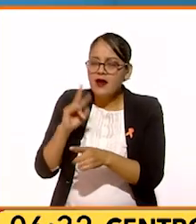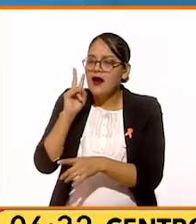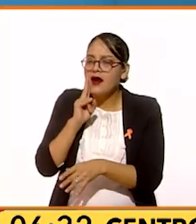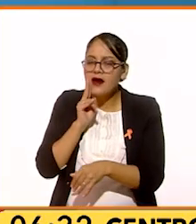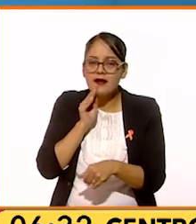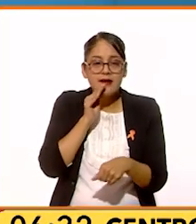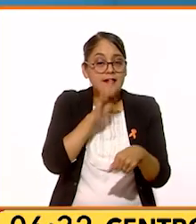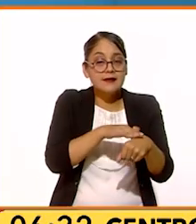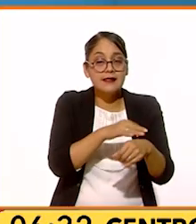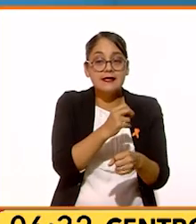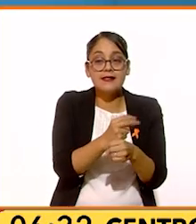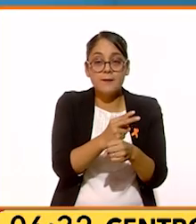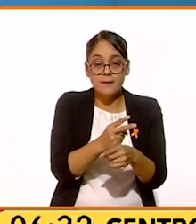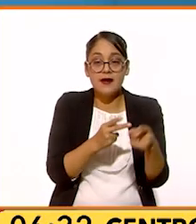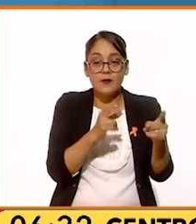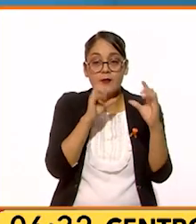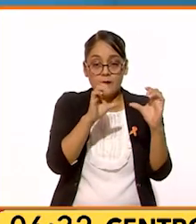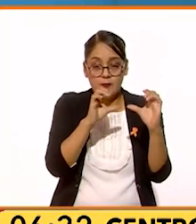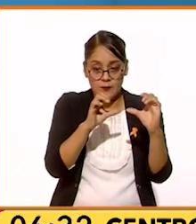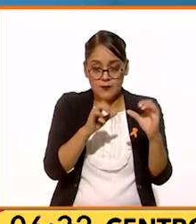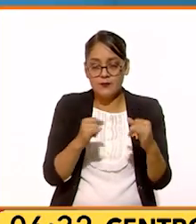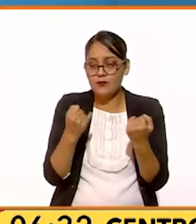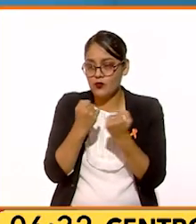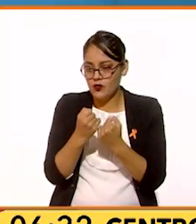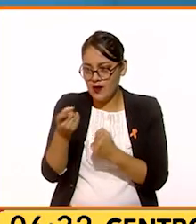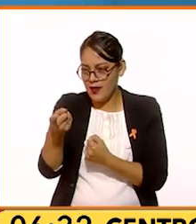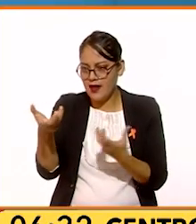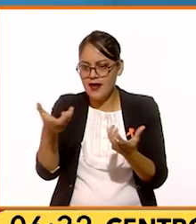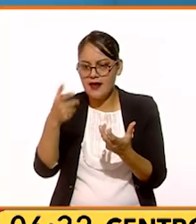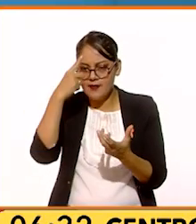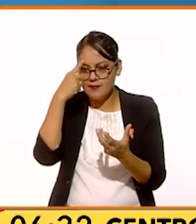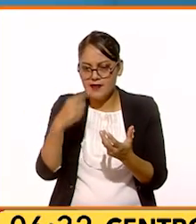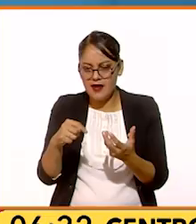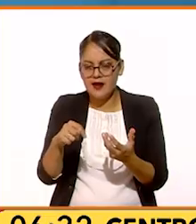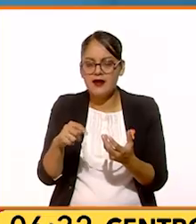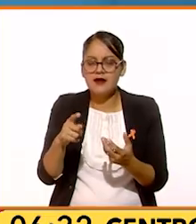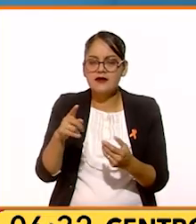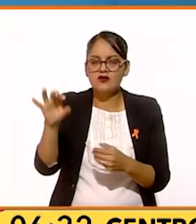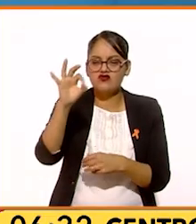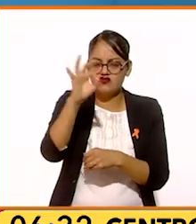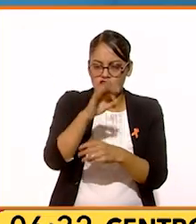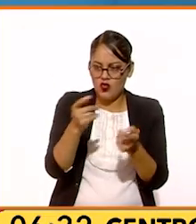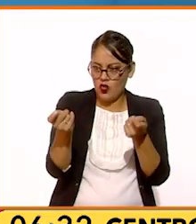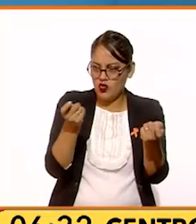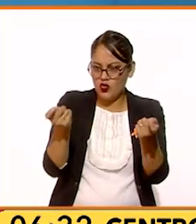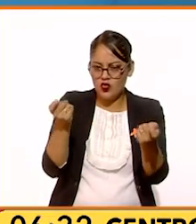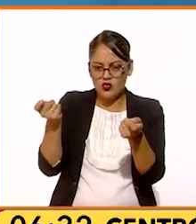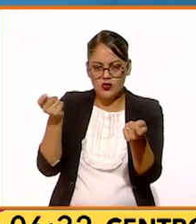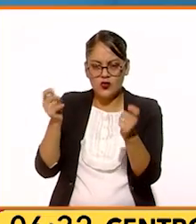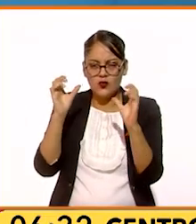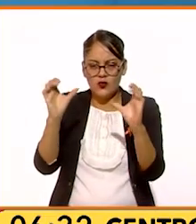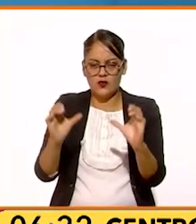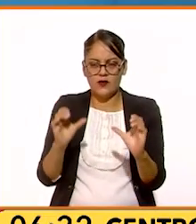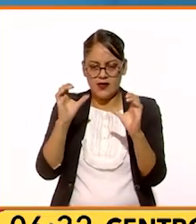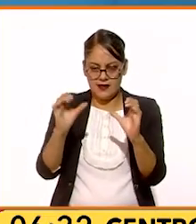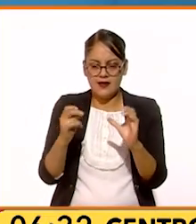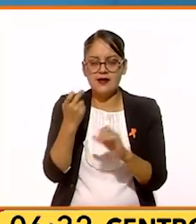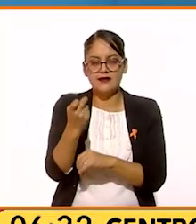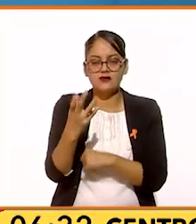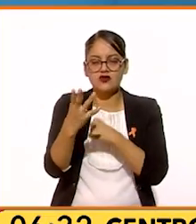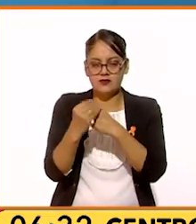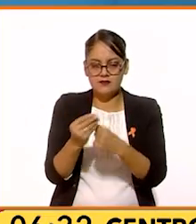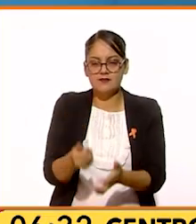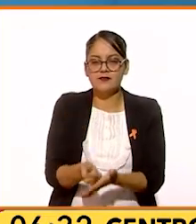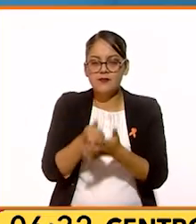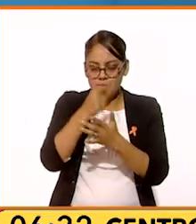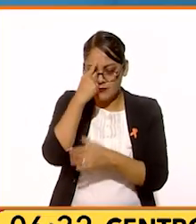alertamientos tempranos y también acciones focalizadas del control del mosquito. Todo ello nos permite generar lo que le hemos